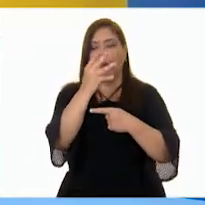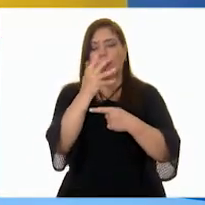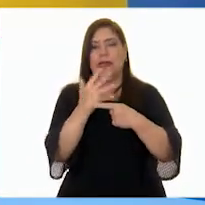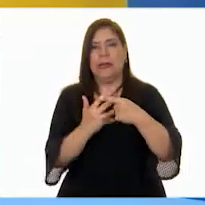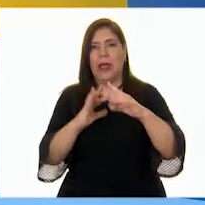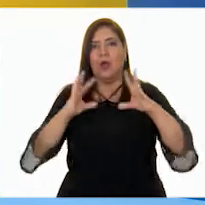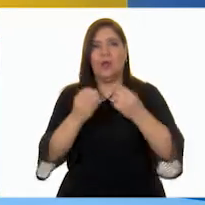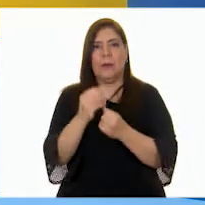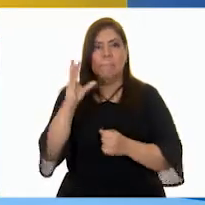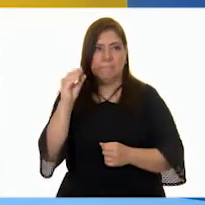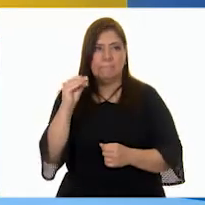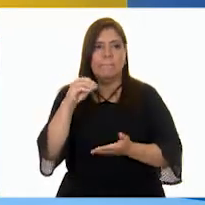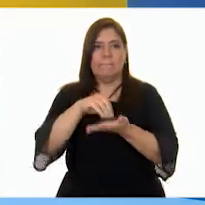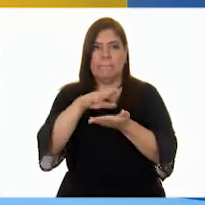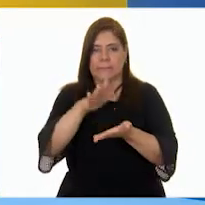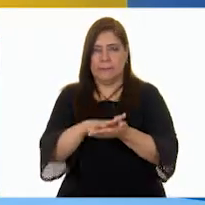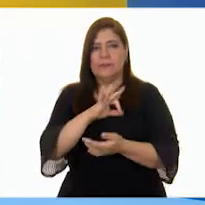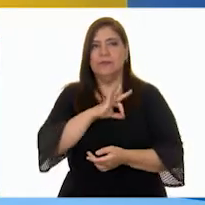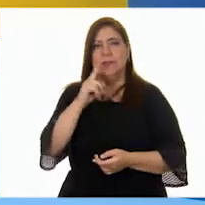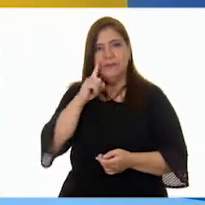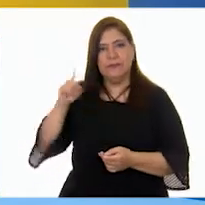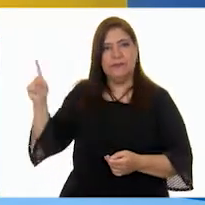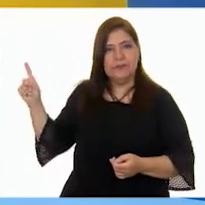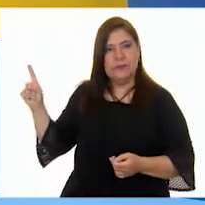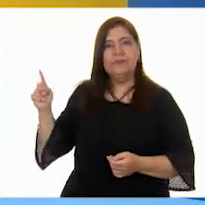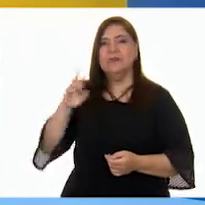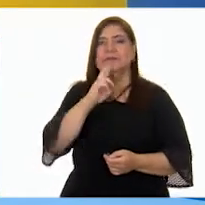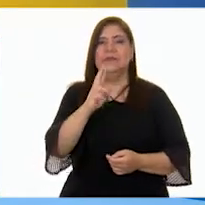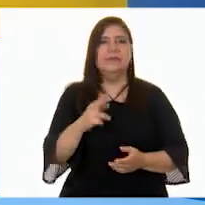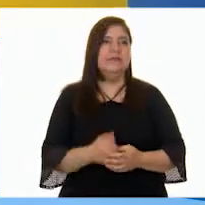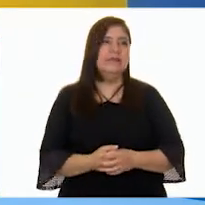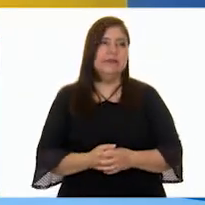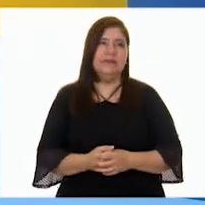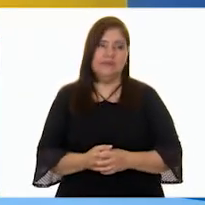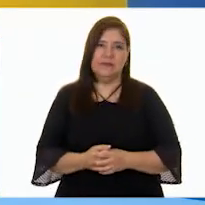90. Entonces, ya lo podemos también poner ahí como nuestro resultado.